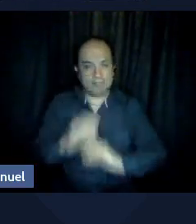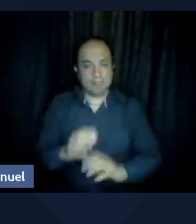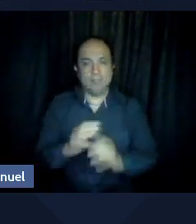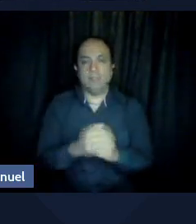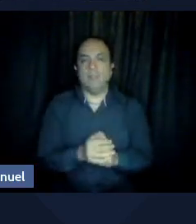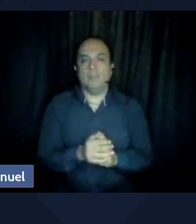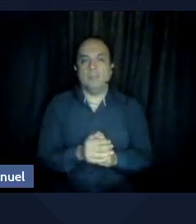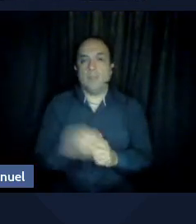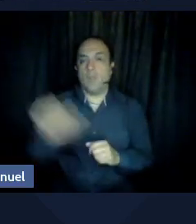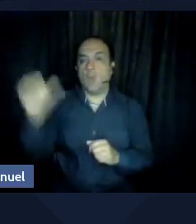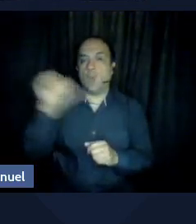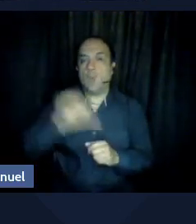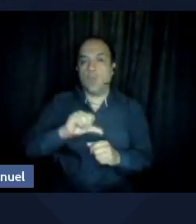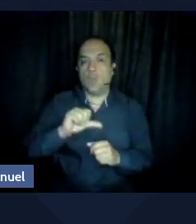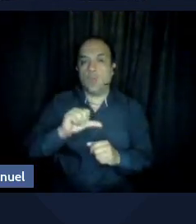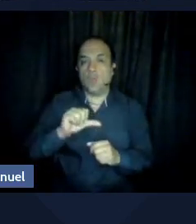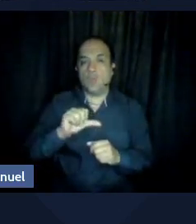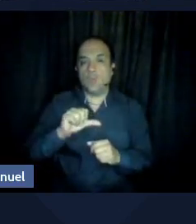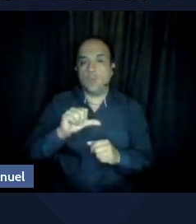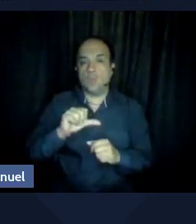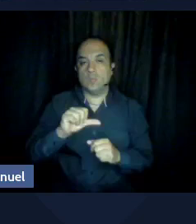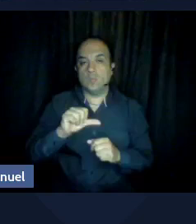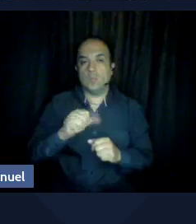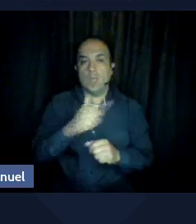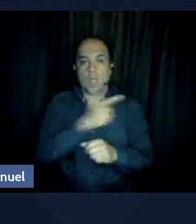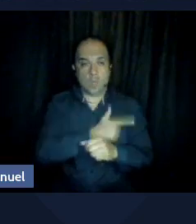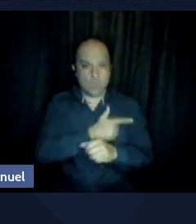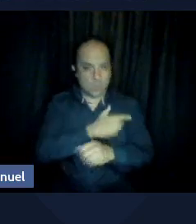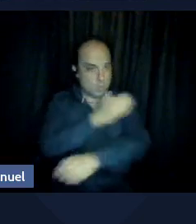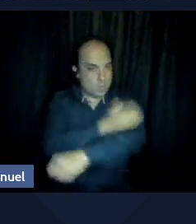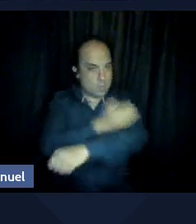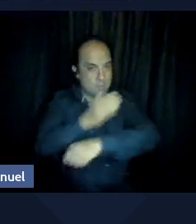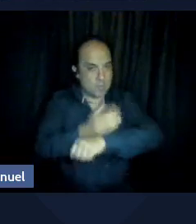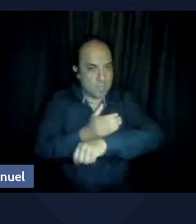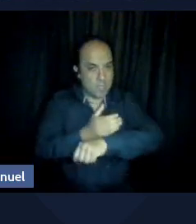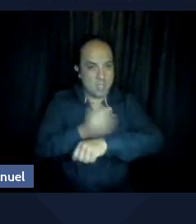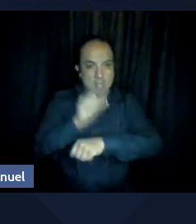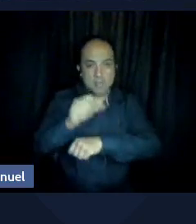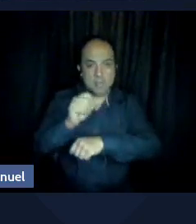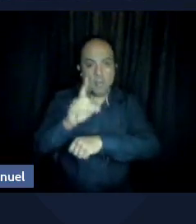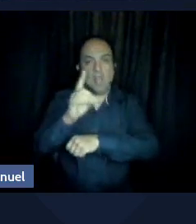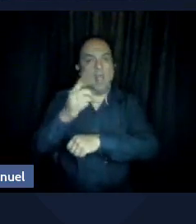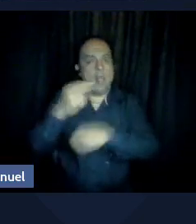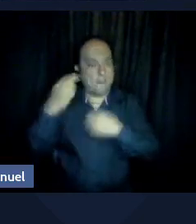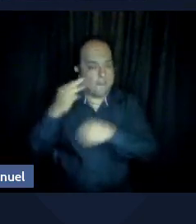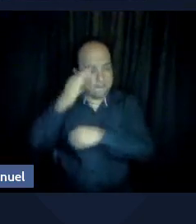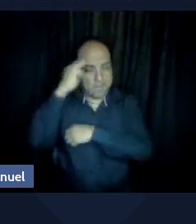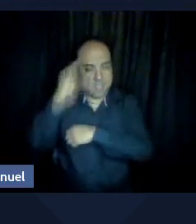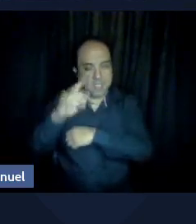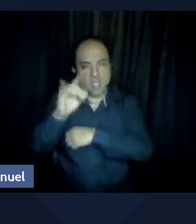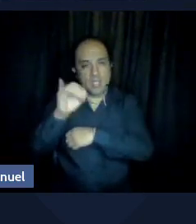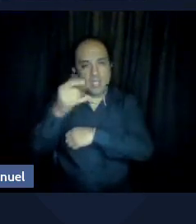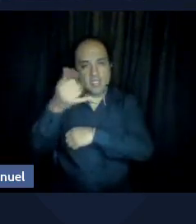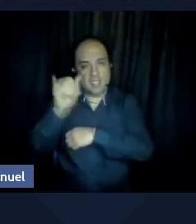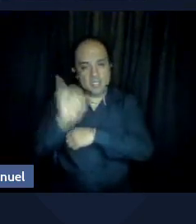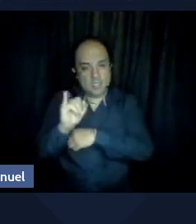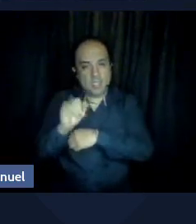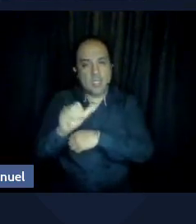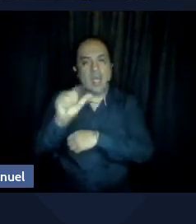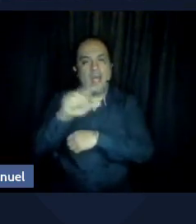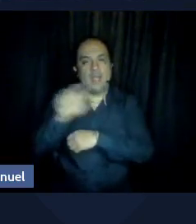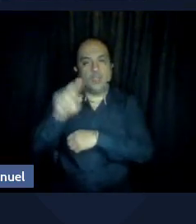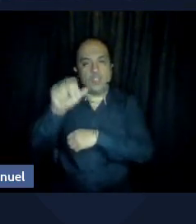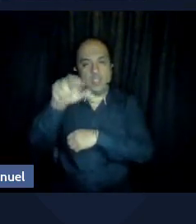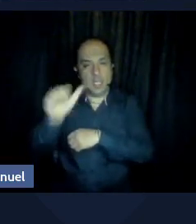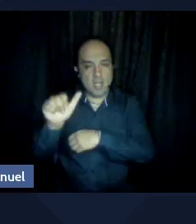hoy tenemos el gusto de que nos acompañe la maestra Daisy Azucena Cuantisquián, de